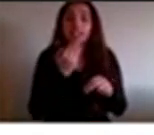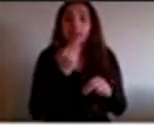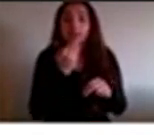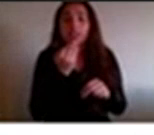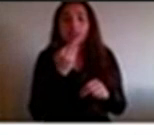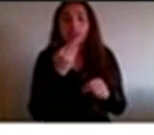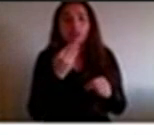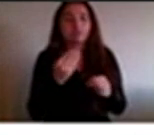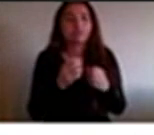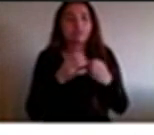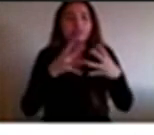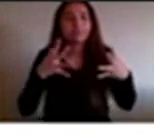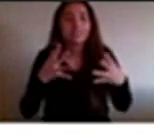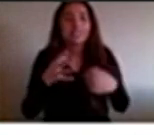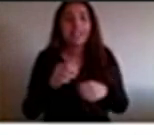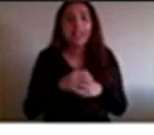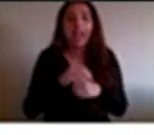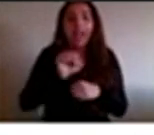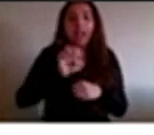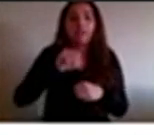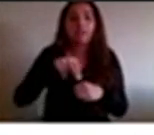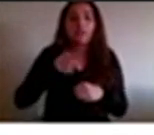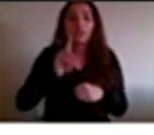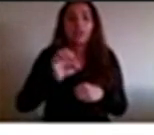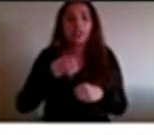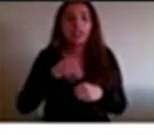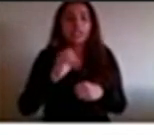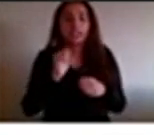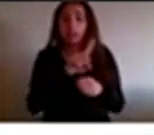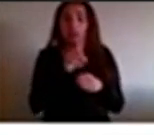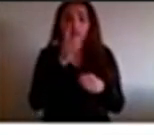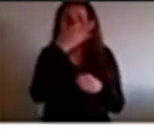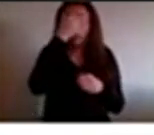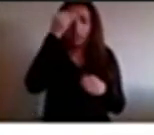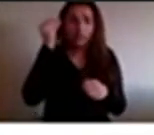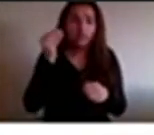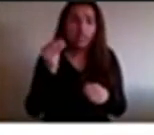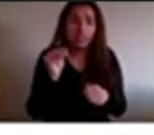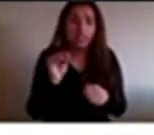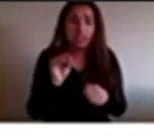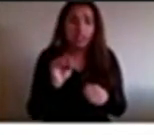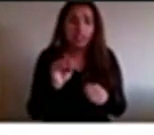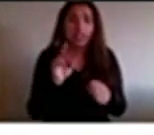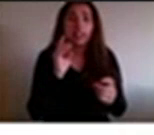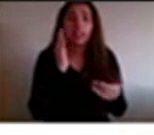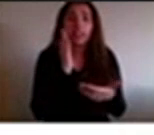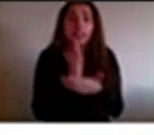los esperamos. No olviden que deben entrar al minisite